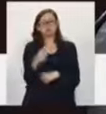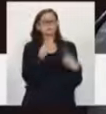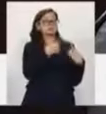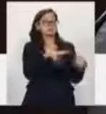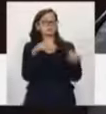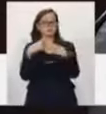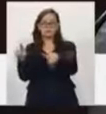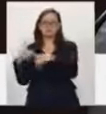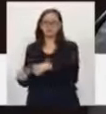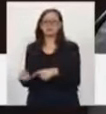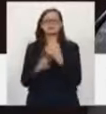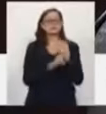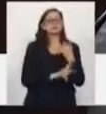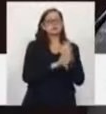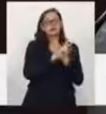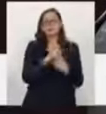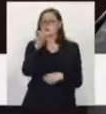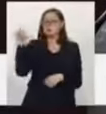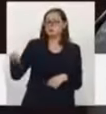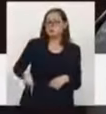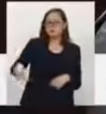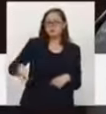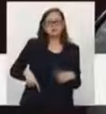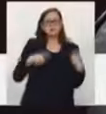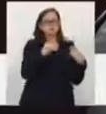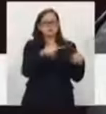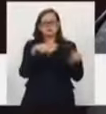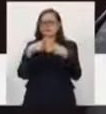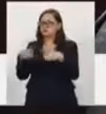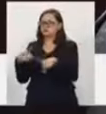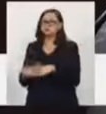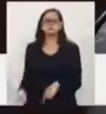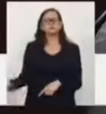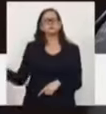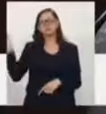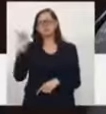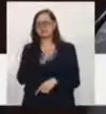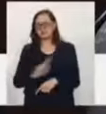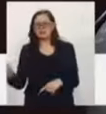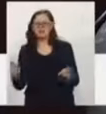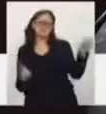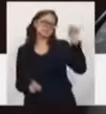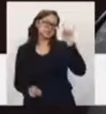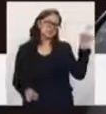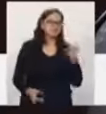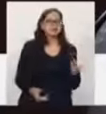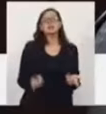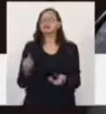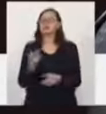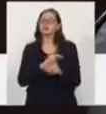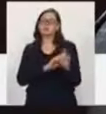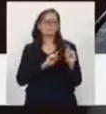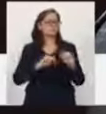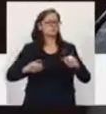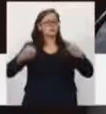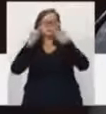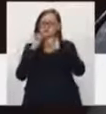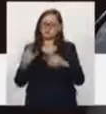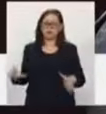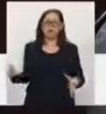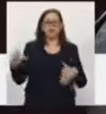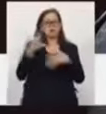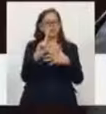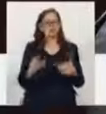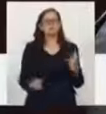democracias representativas por cualquiera de los populismos de extremos de derecha y de izquierda que resurgen hoy día en América